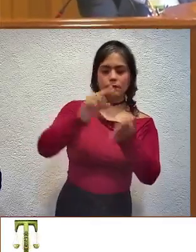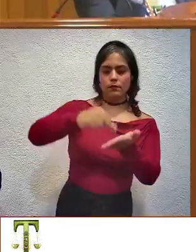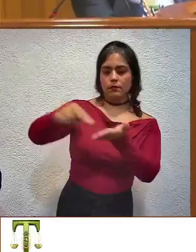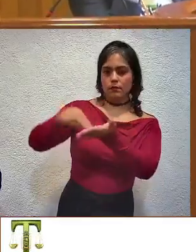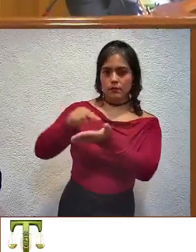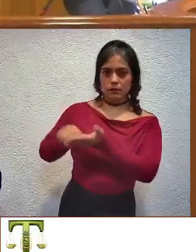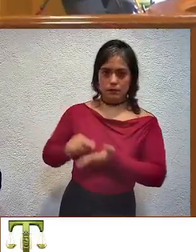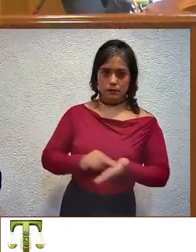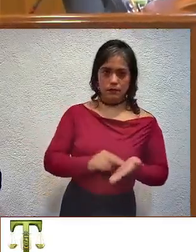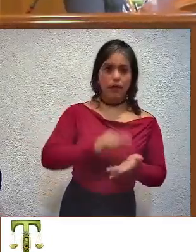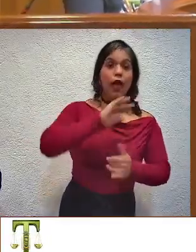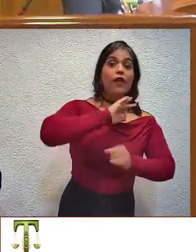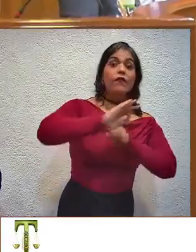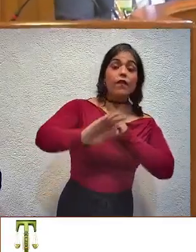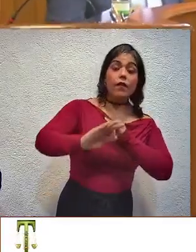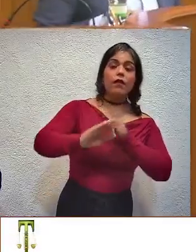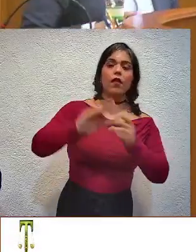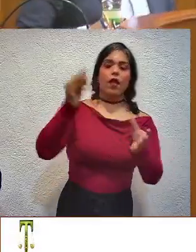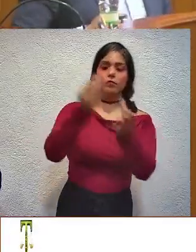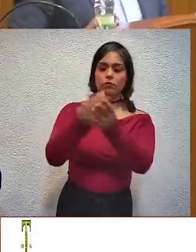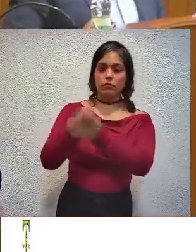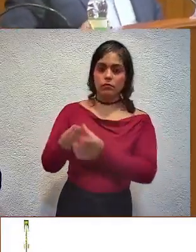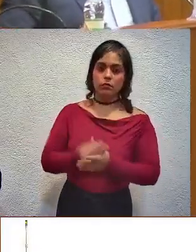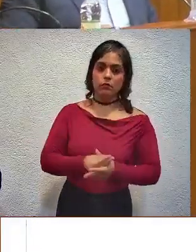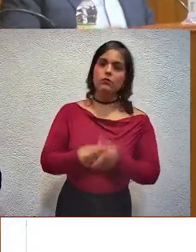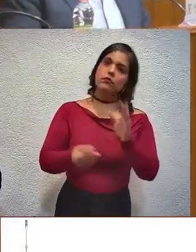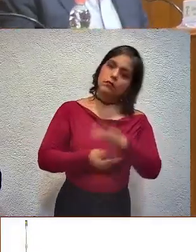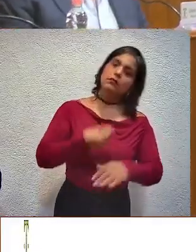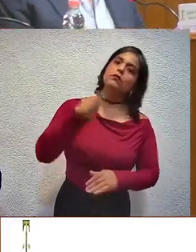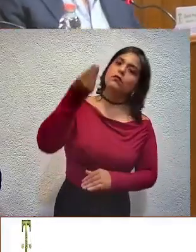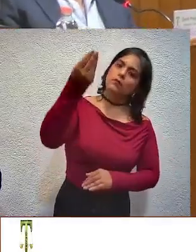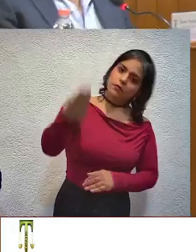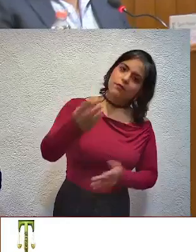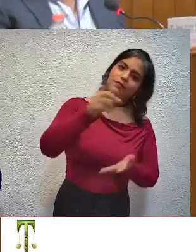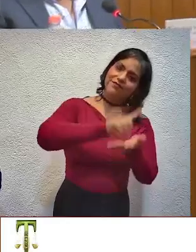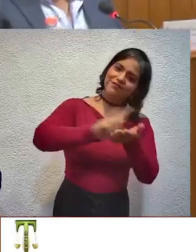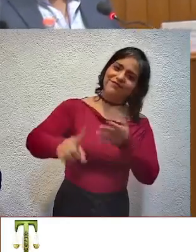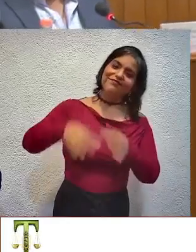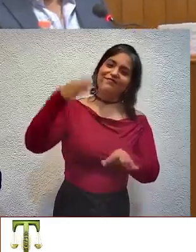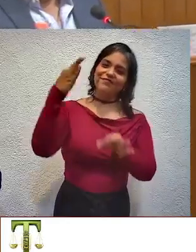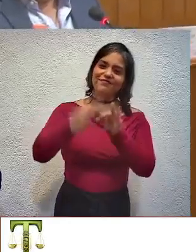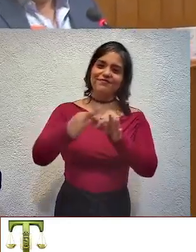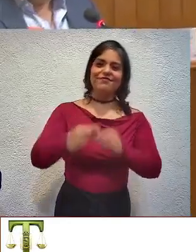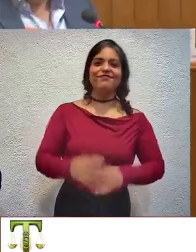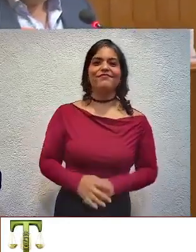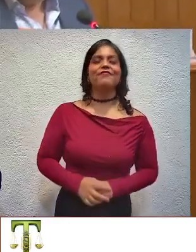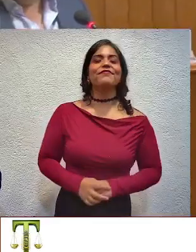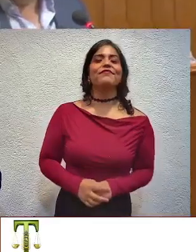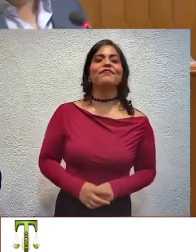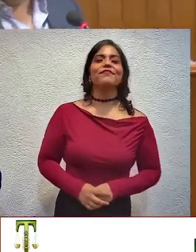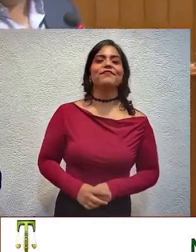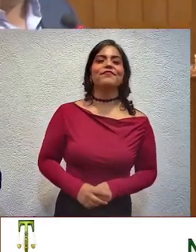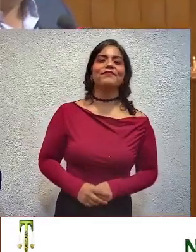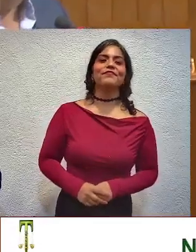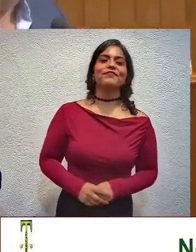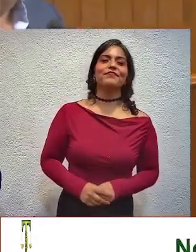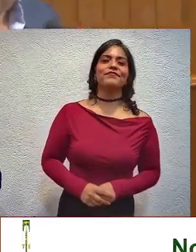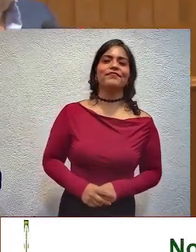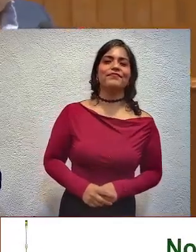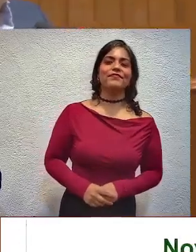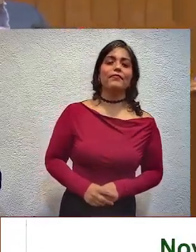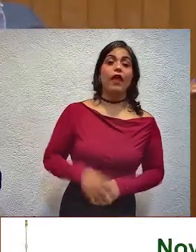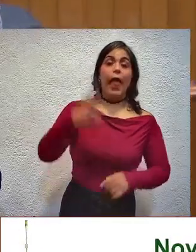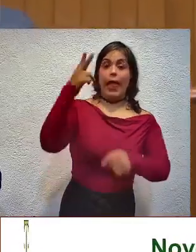recabar las firmas a la conclusión de la presente sesión y notifíquese conforme a derecho corresponda. El segundo